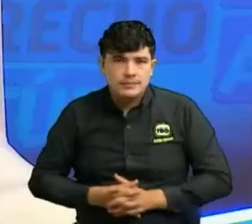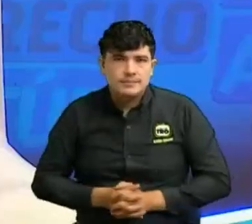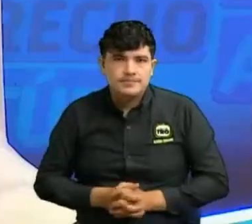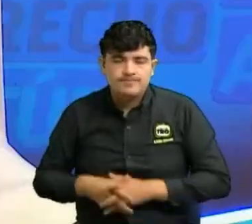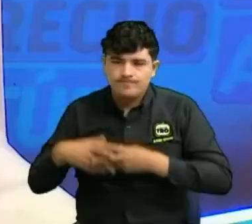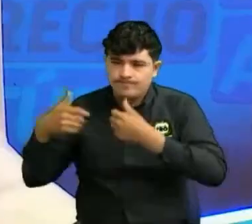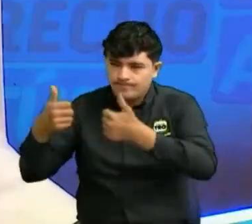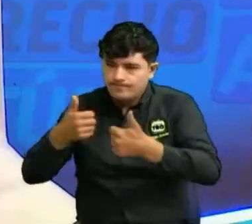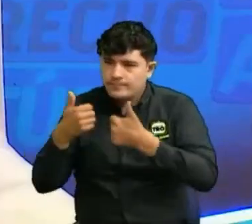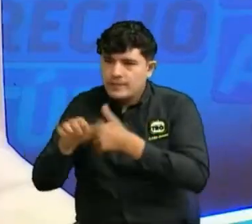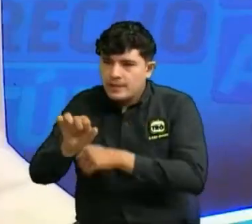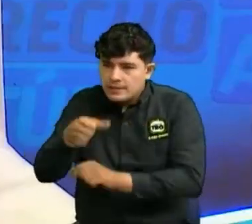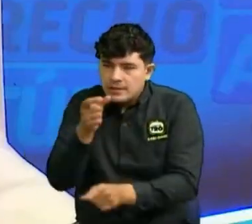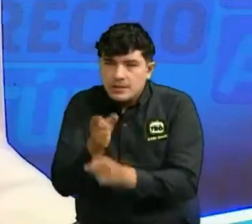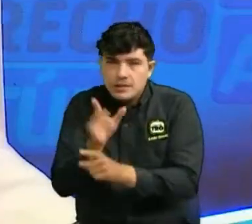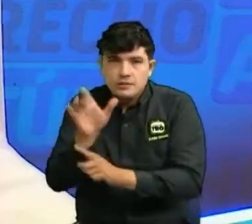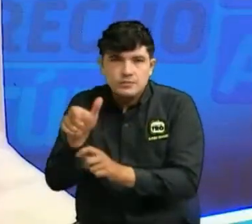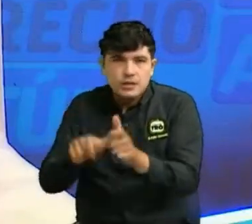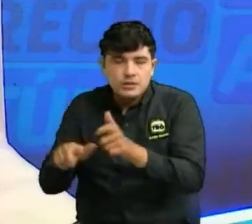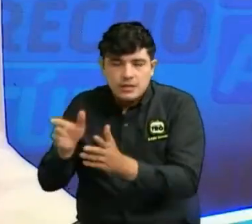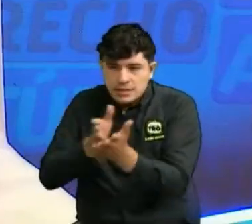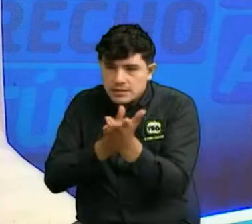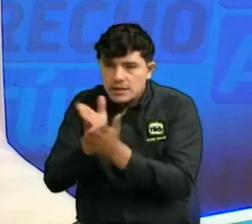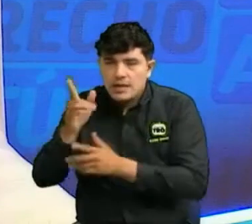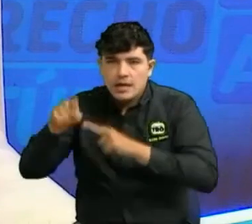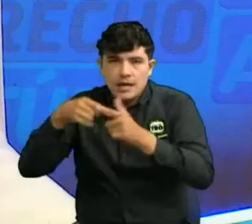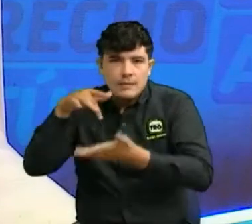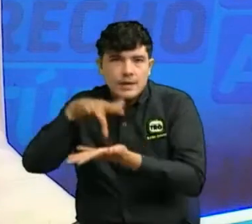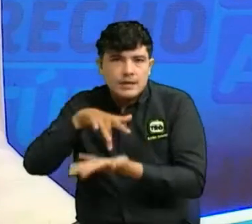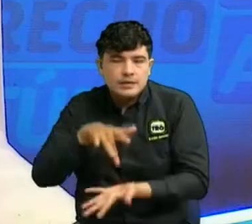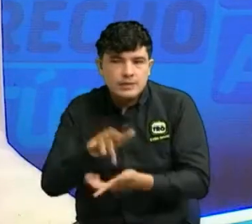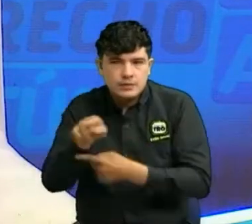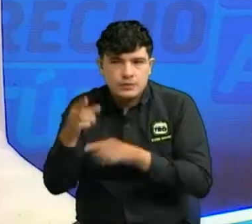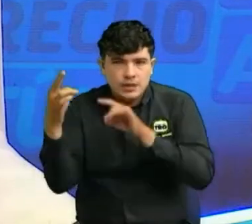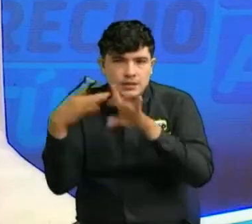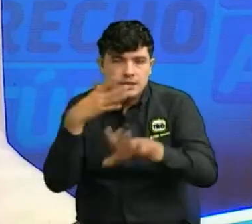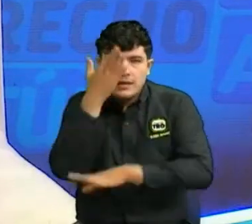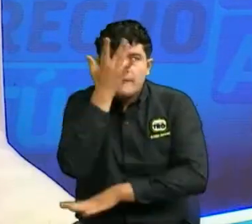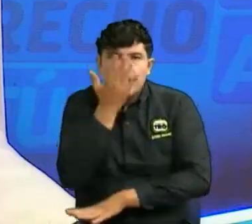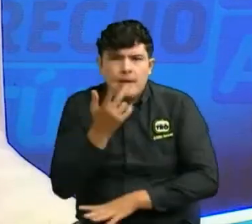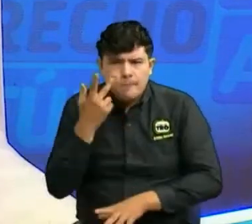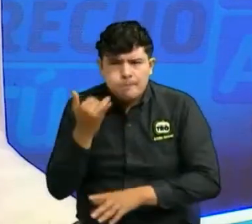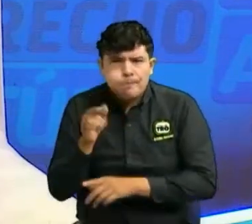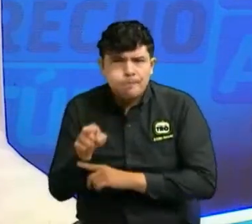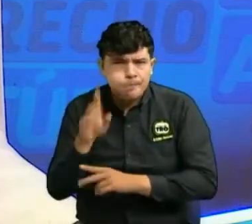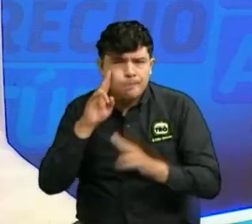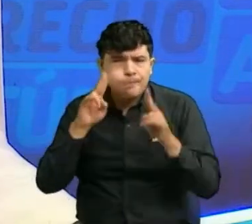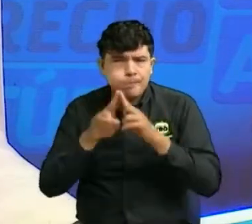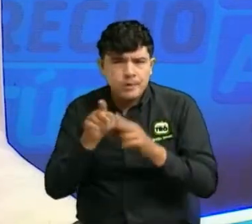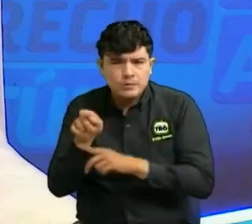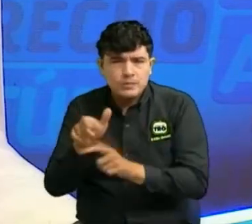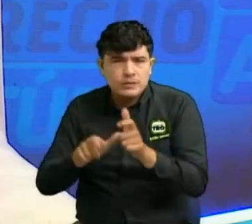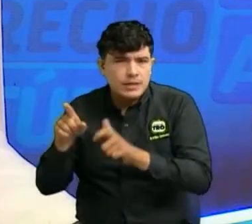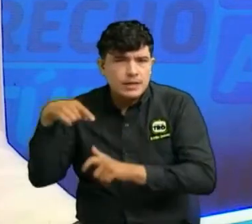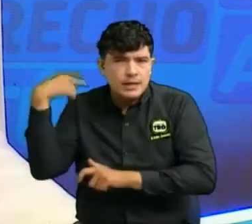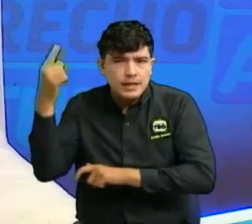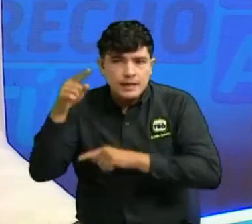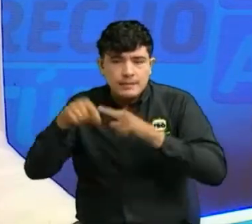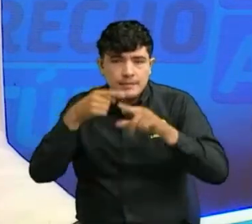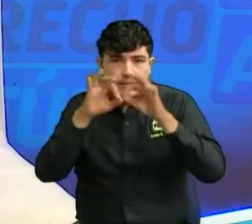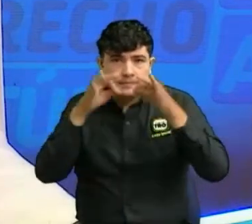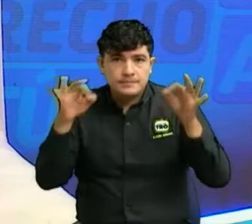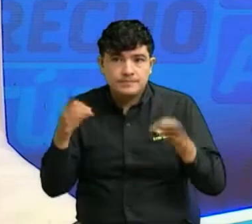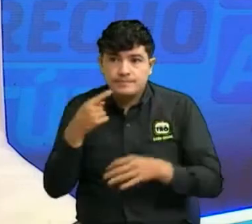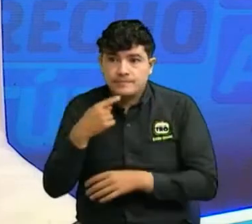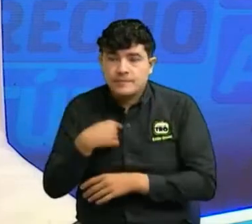Muy bien, sigue la participación de nuestros televidentes a través del chat de Facebook Live, allí donde a nuestros televidentes nos escriben